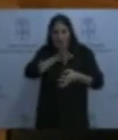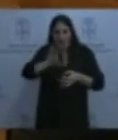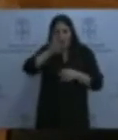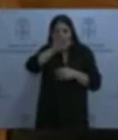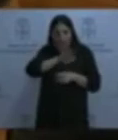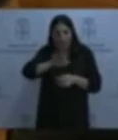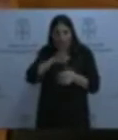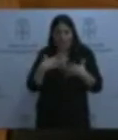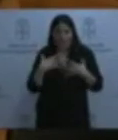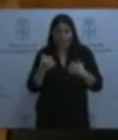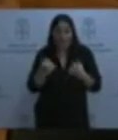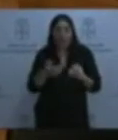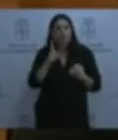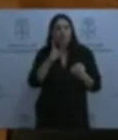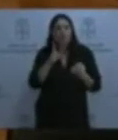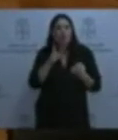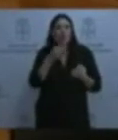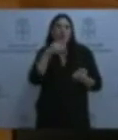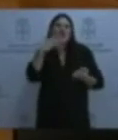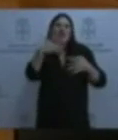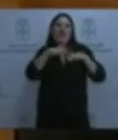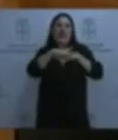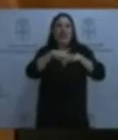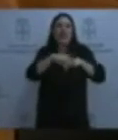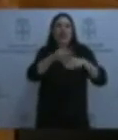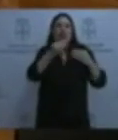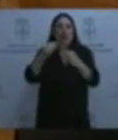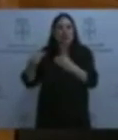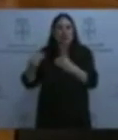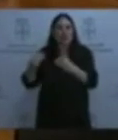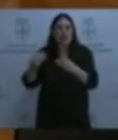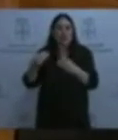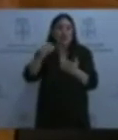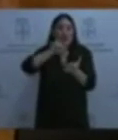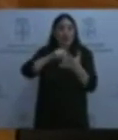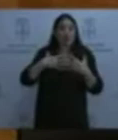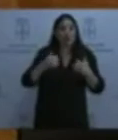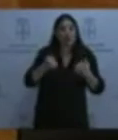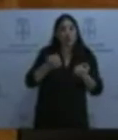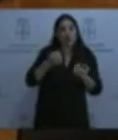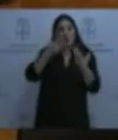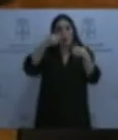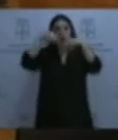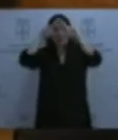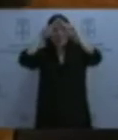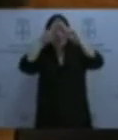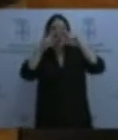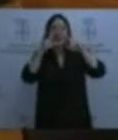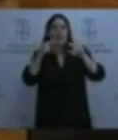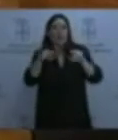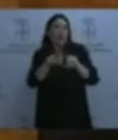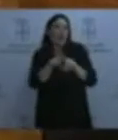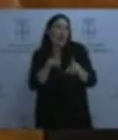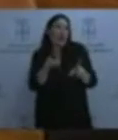solo una red potente de centros de salud. Los centros hospitalarios no tienen que ser solo una